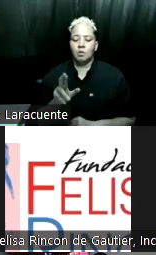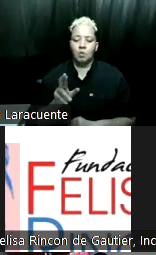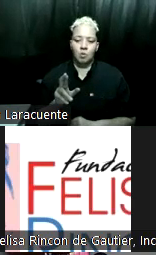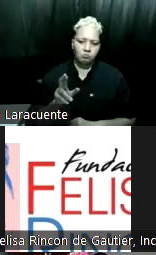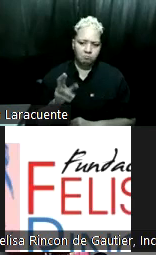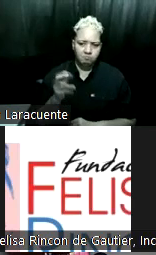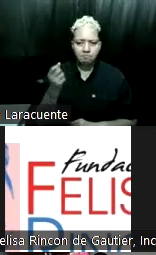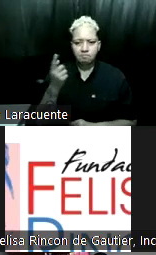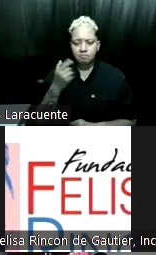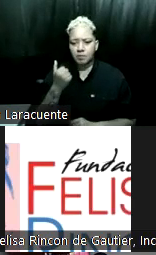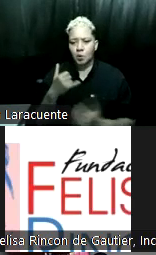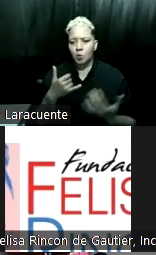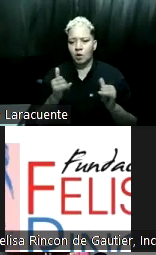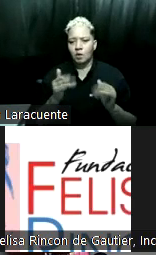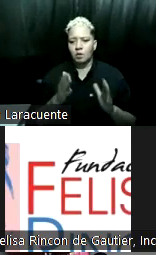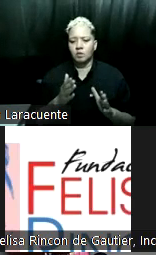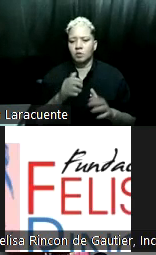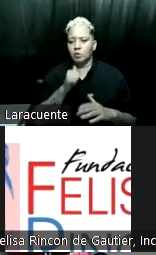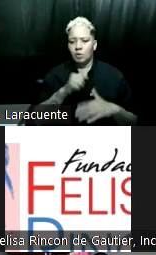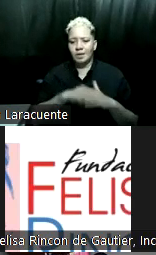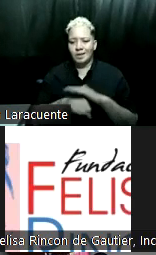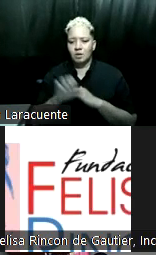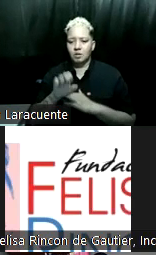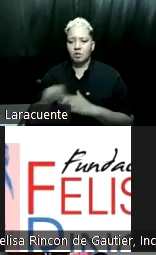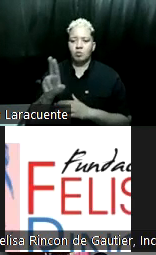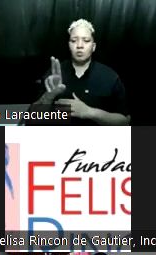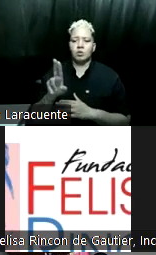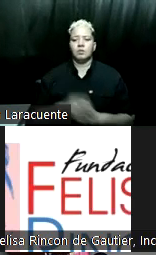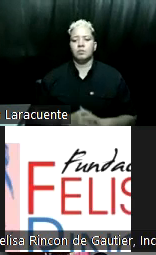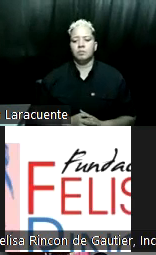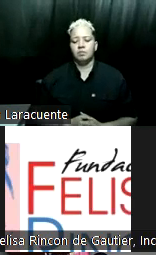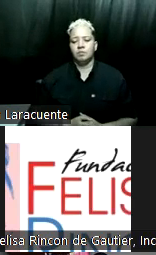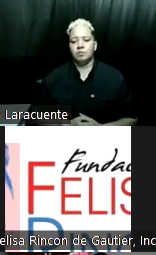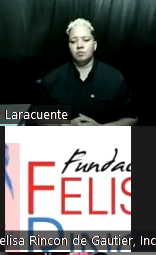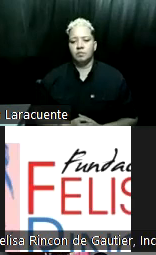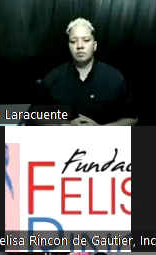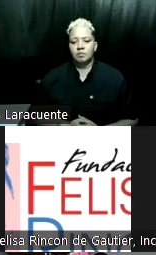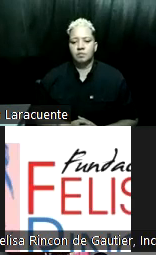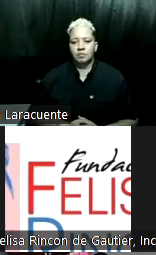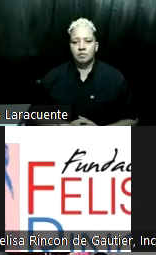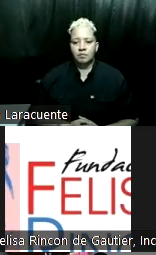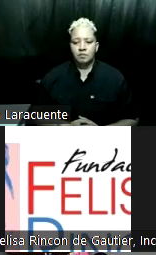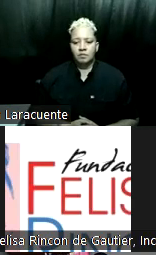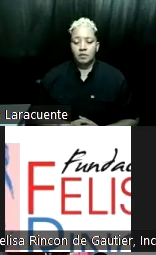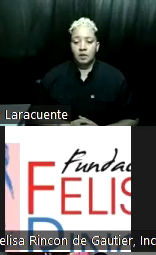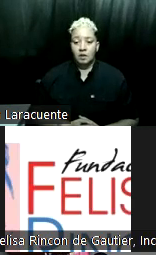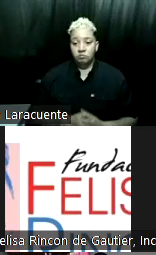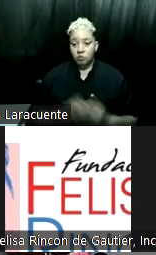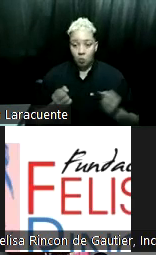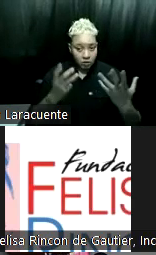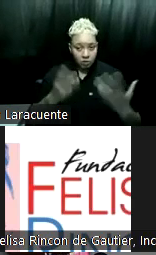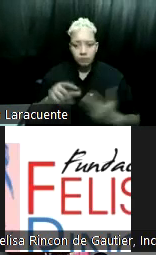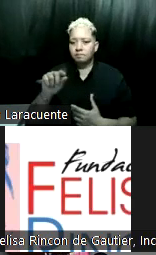entiéndase, jugadores no nacidos en los Estados Unidos. Y, y son